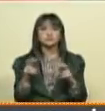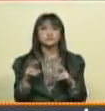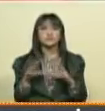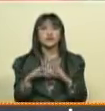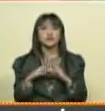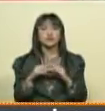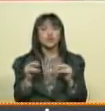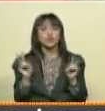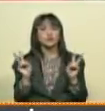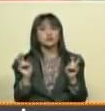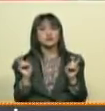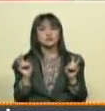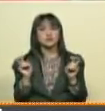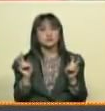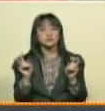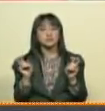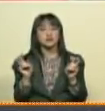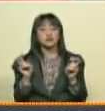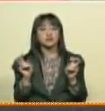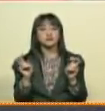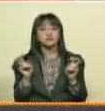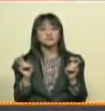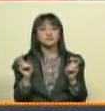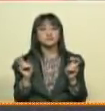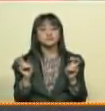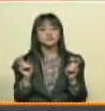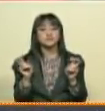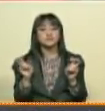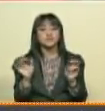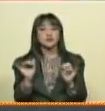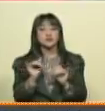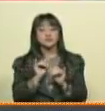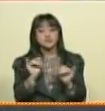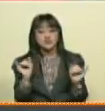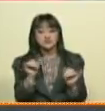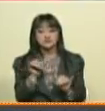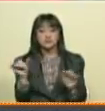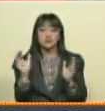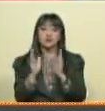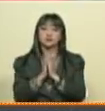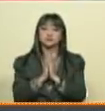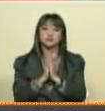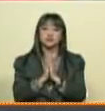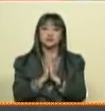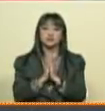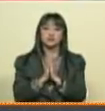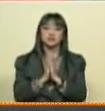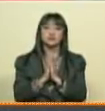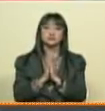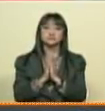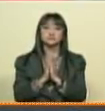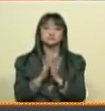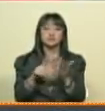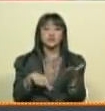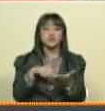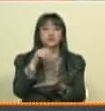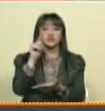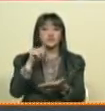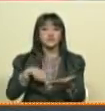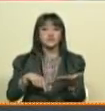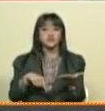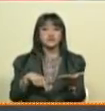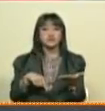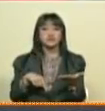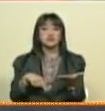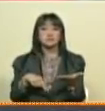lo concerniente para que una vez concluida la Semana Santa firme el punto de cuenta